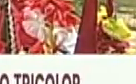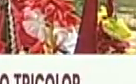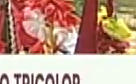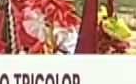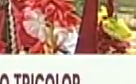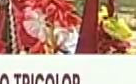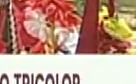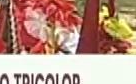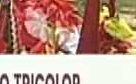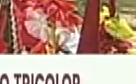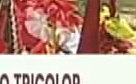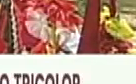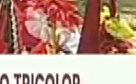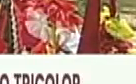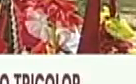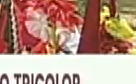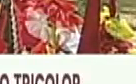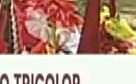Bueno, mis saludos, pues.